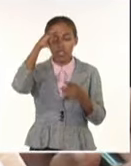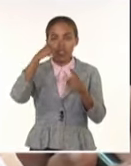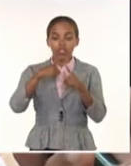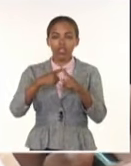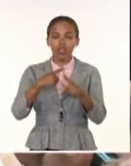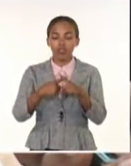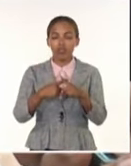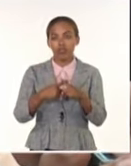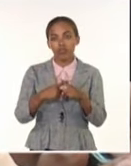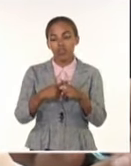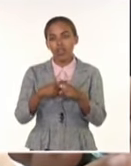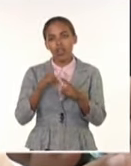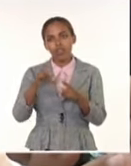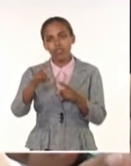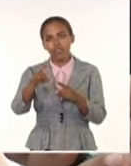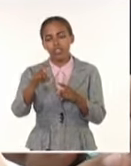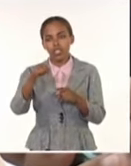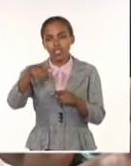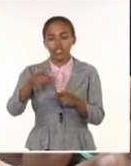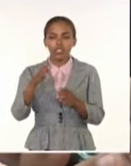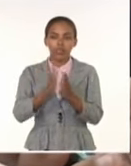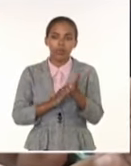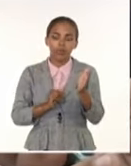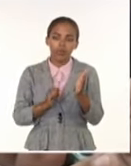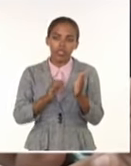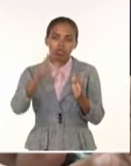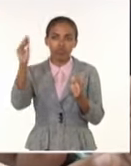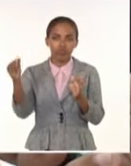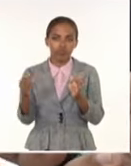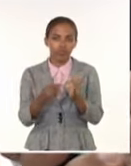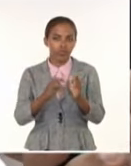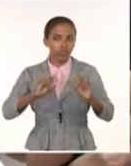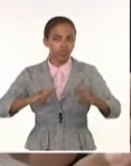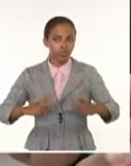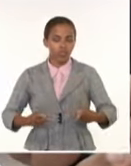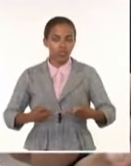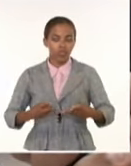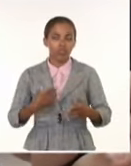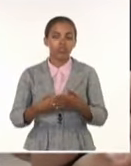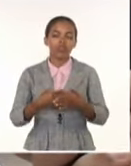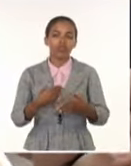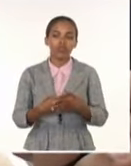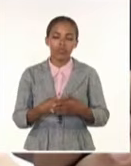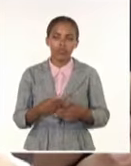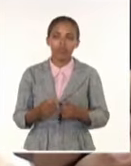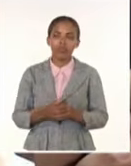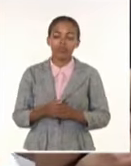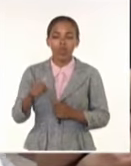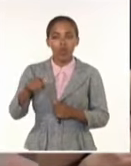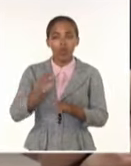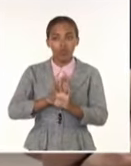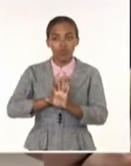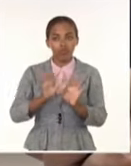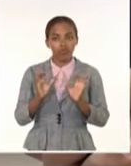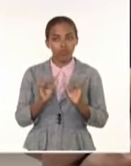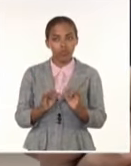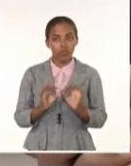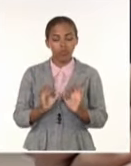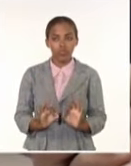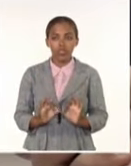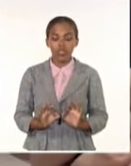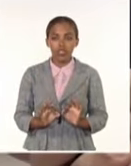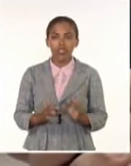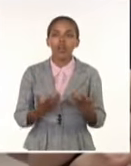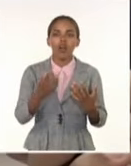de este mes, la unidad número 3, se debe incorporar nuevamente al sistema. Esa es la condición que tenemos para el día de hoy. O sea, tenemos combustible en la